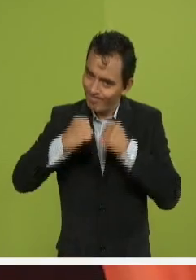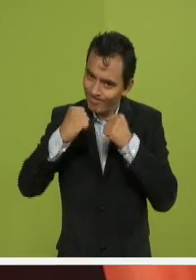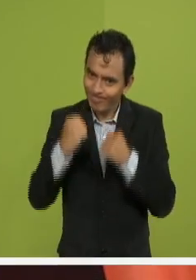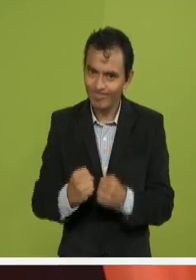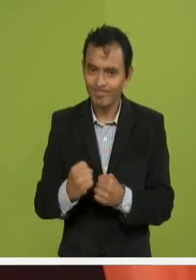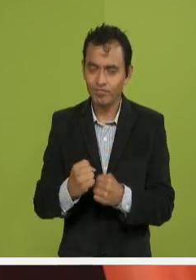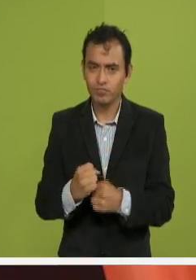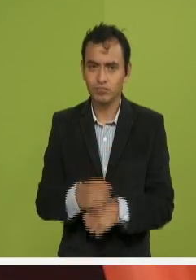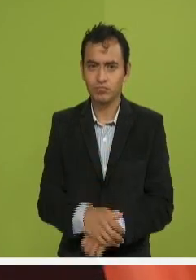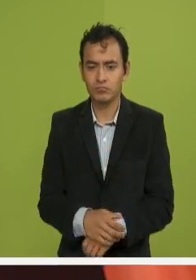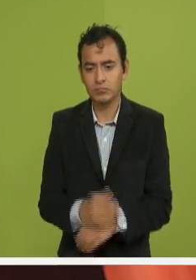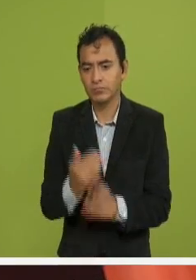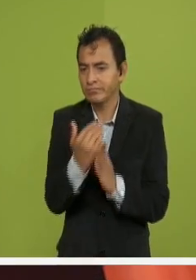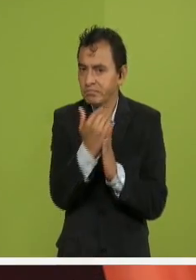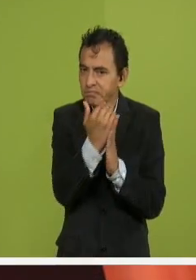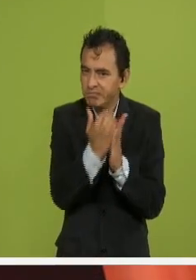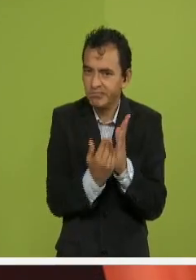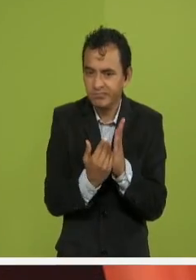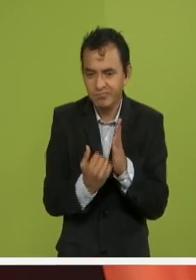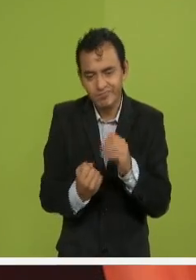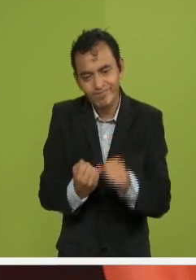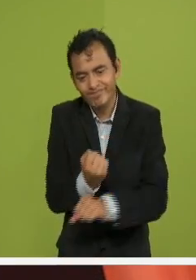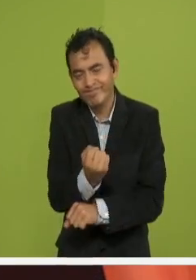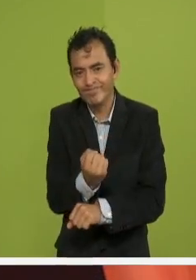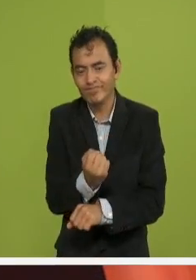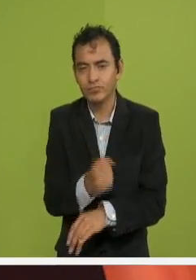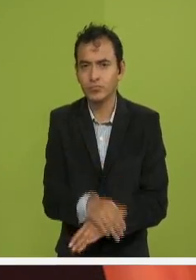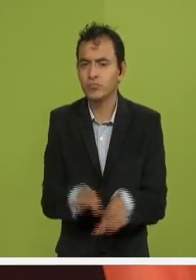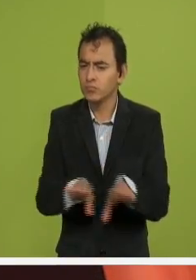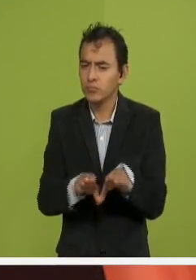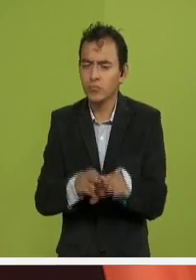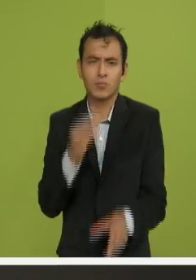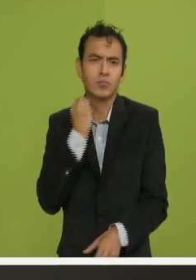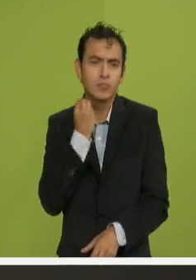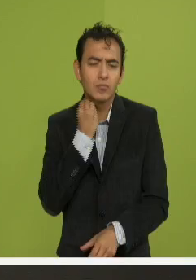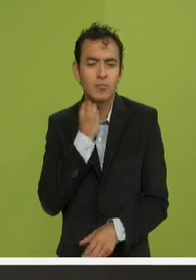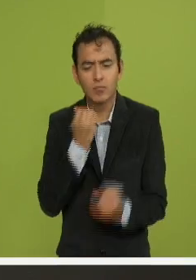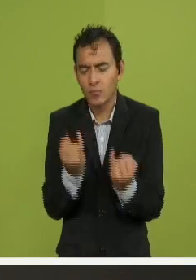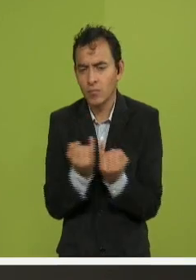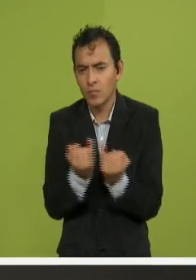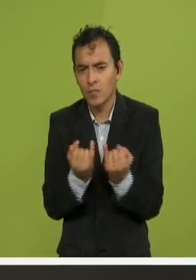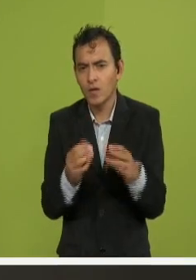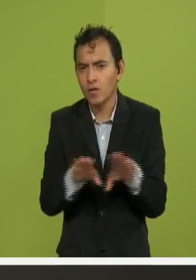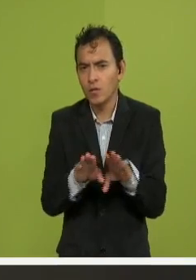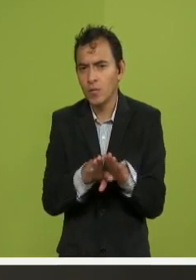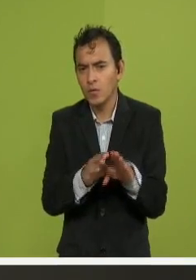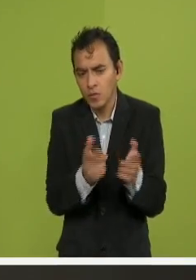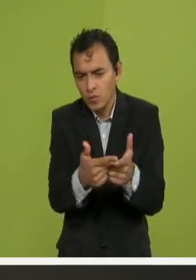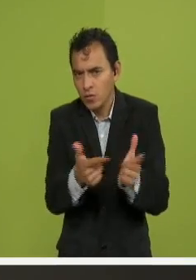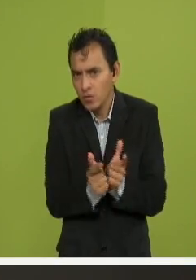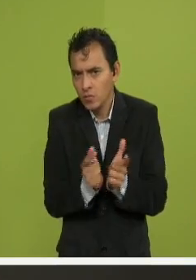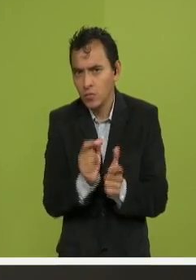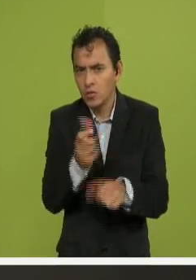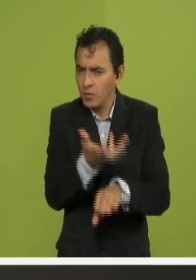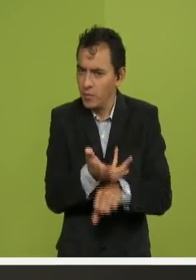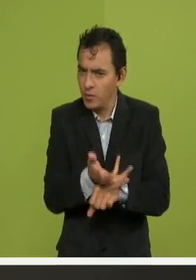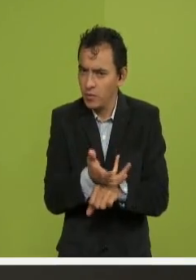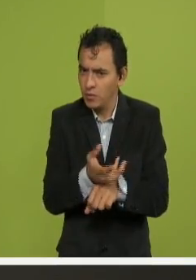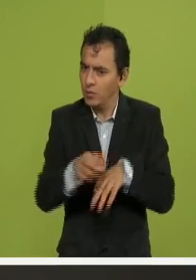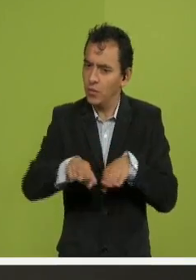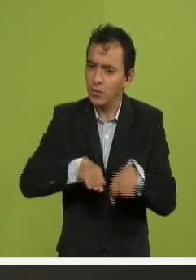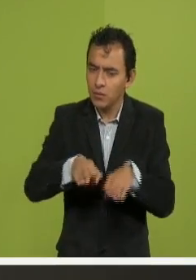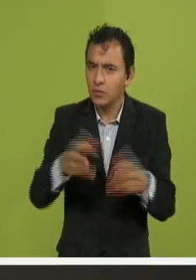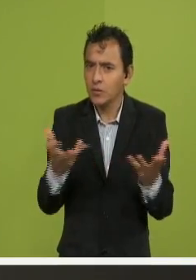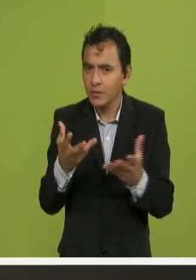menos índices criminales, menos violencia. Y como abogado y también como parte de esta barra interamericana, pues también el trabajo que se hacen